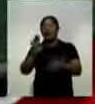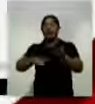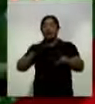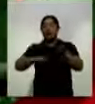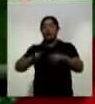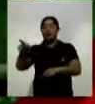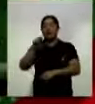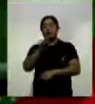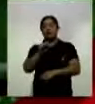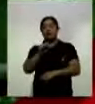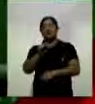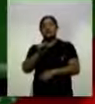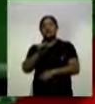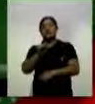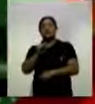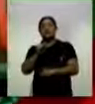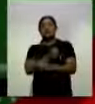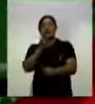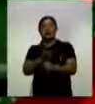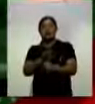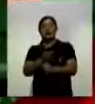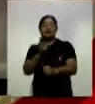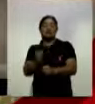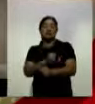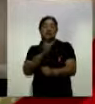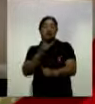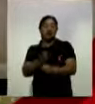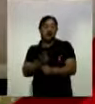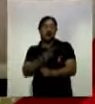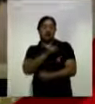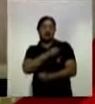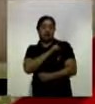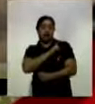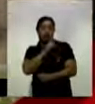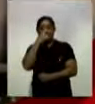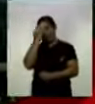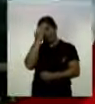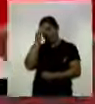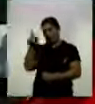Salud. Así que solo queda esperar para conocer al monarca de la Copa MX.